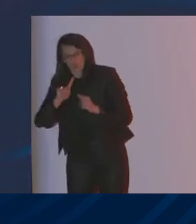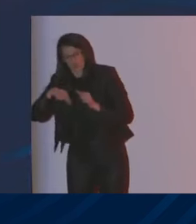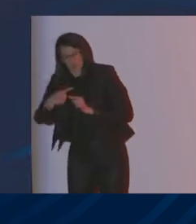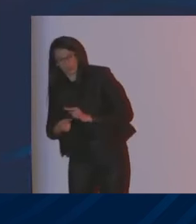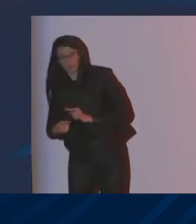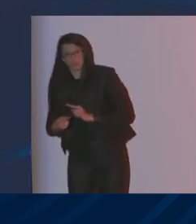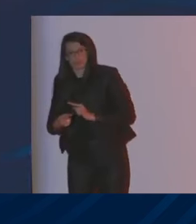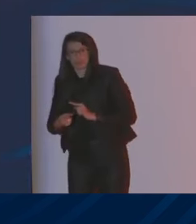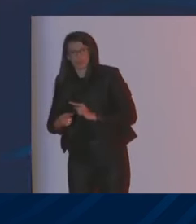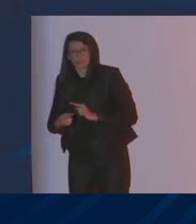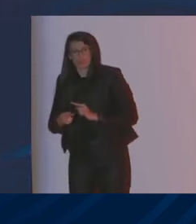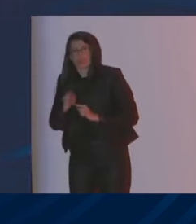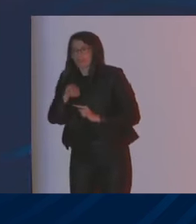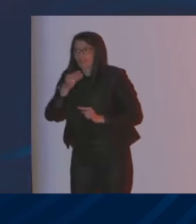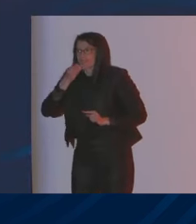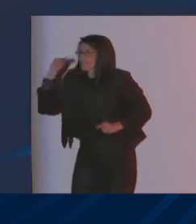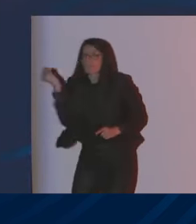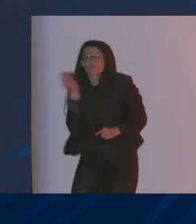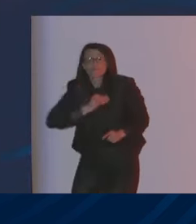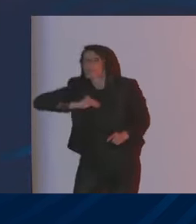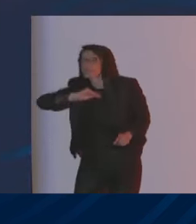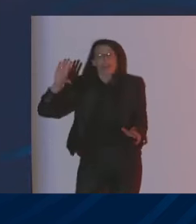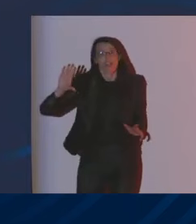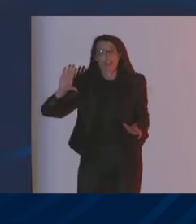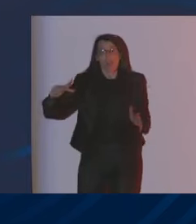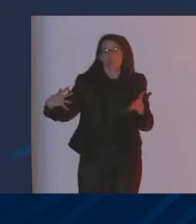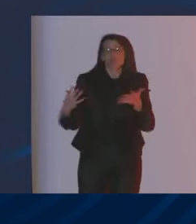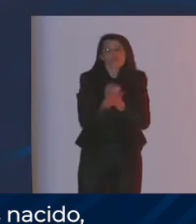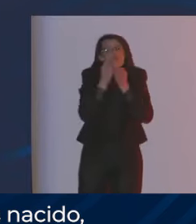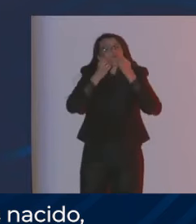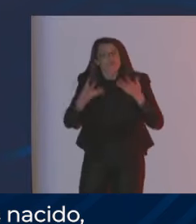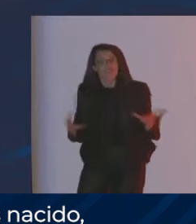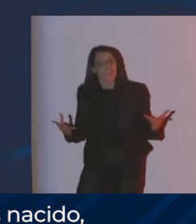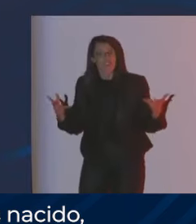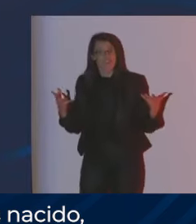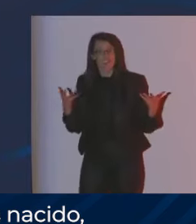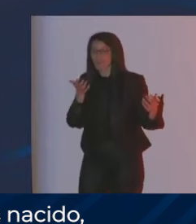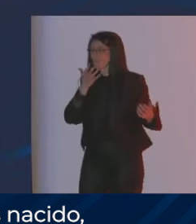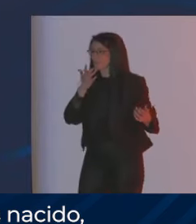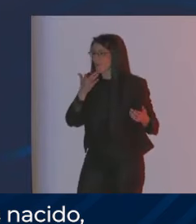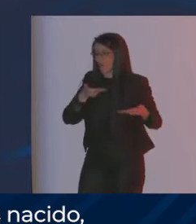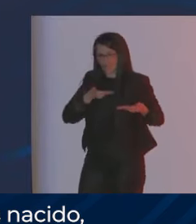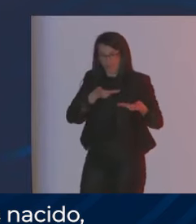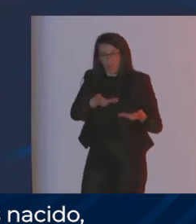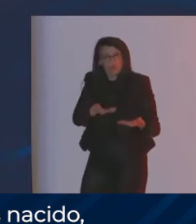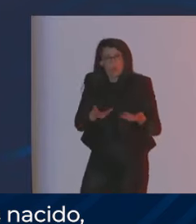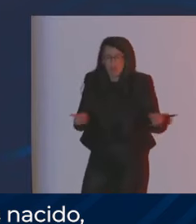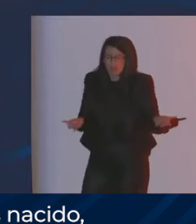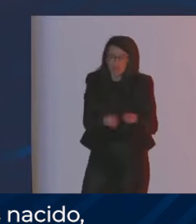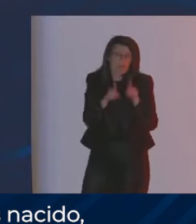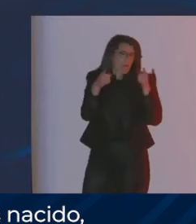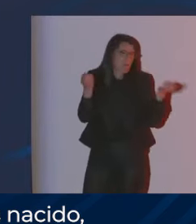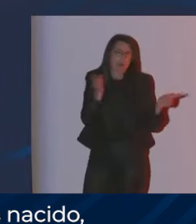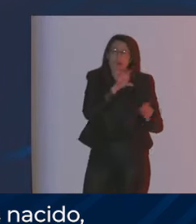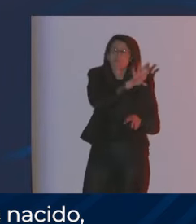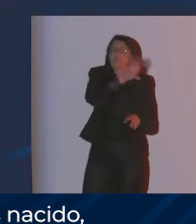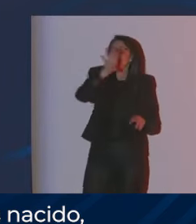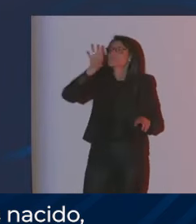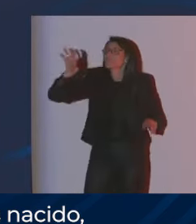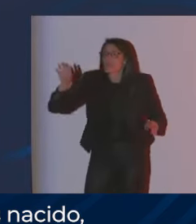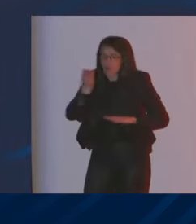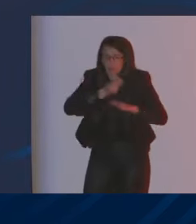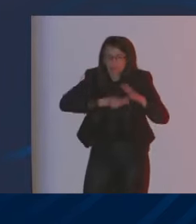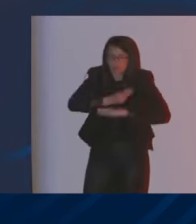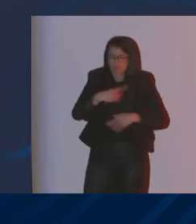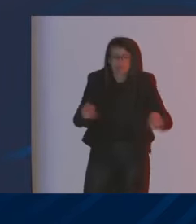Ella es fantástica, le viene bien todo. Cuando se trata de ayudar, le da igual en qué país hayas